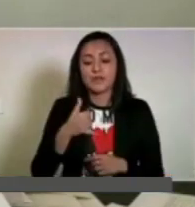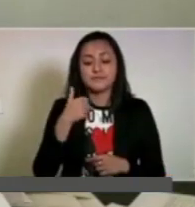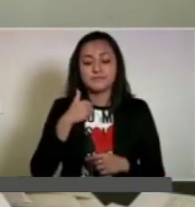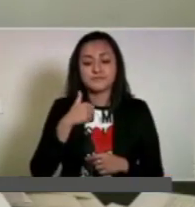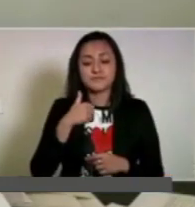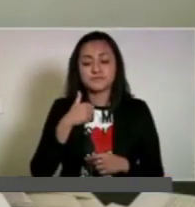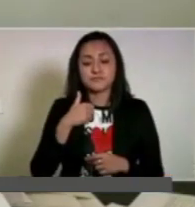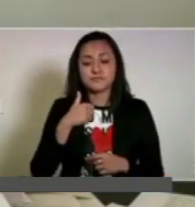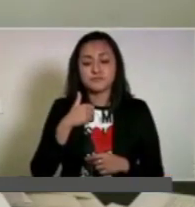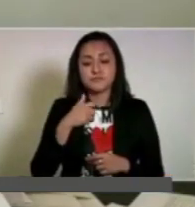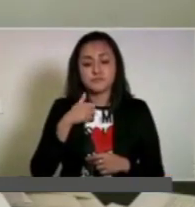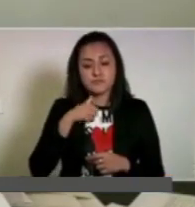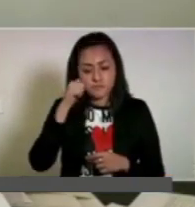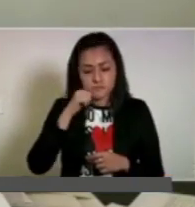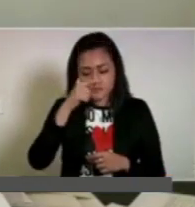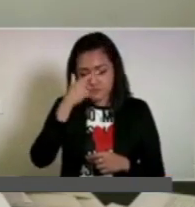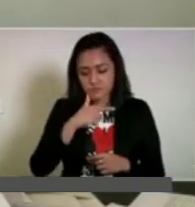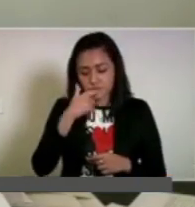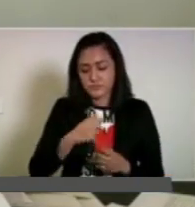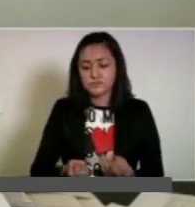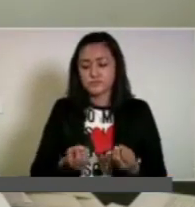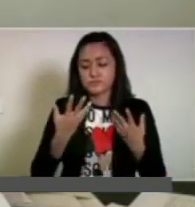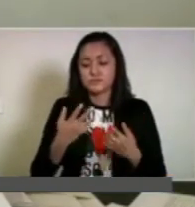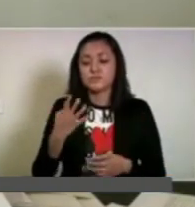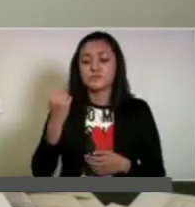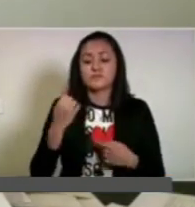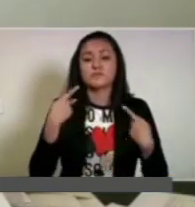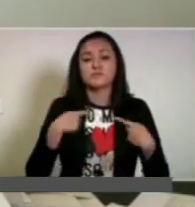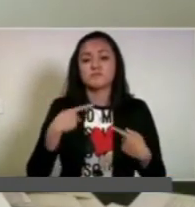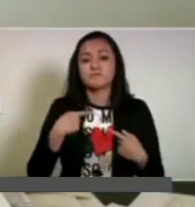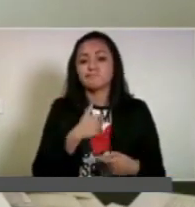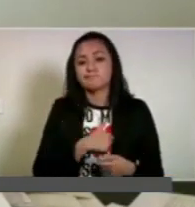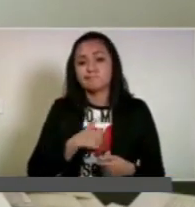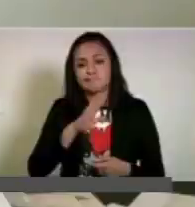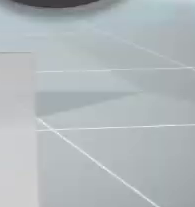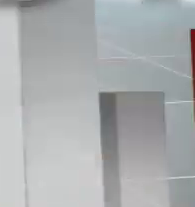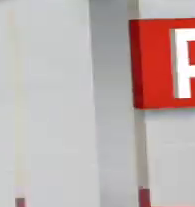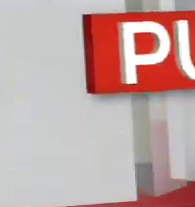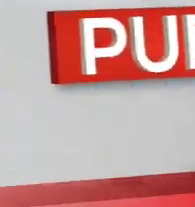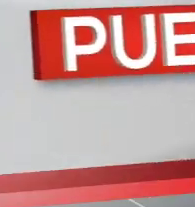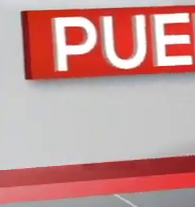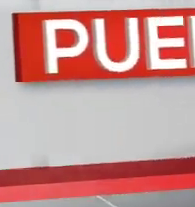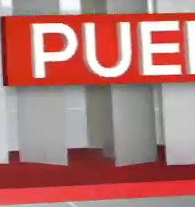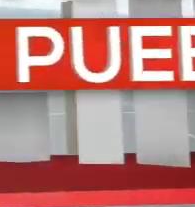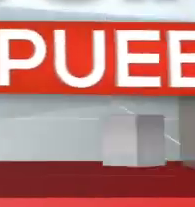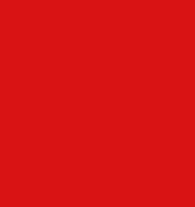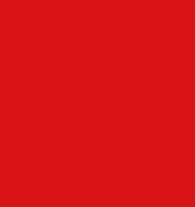a corte del día de ayer por la noche 9 lamentables defunciones.